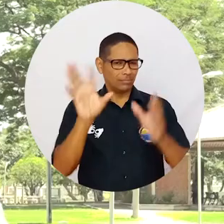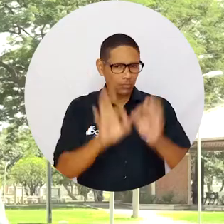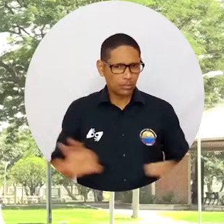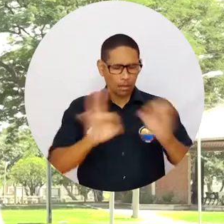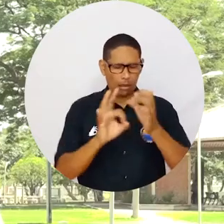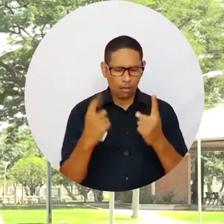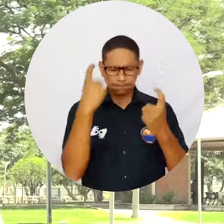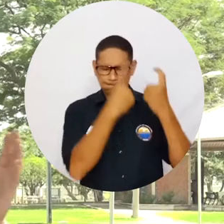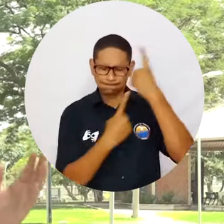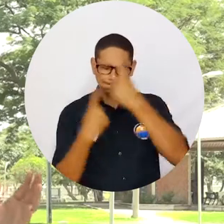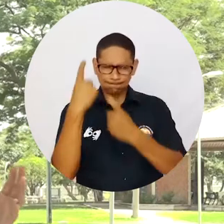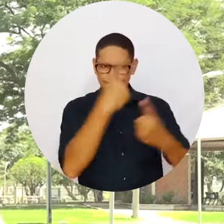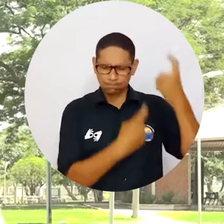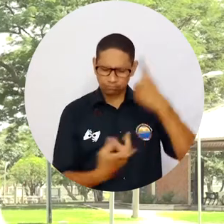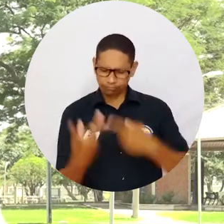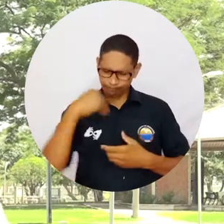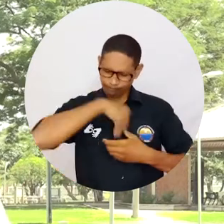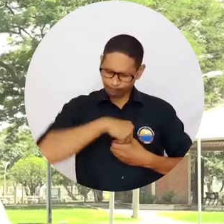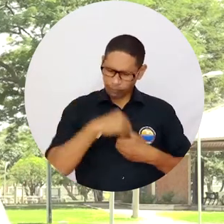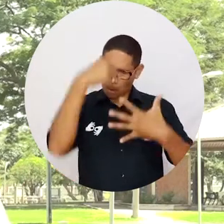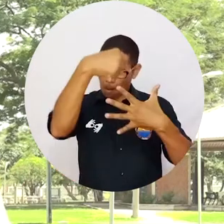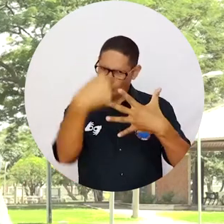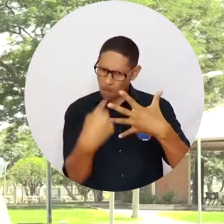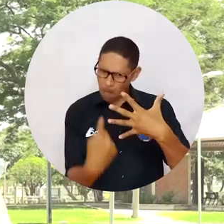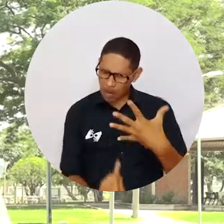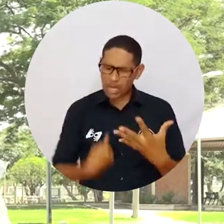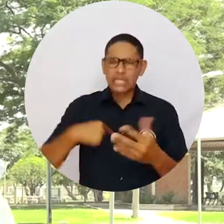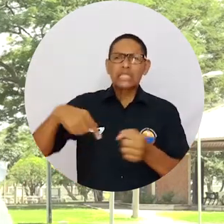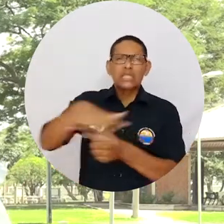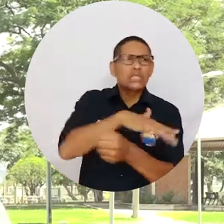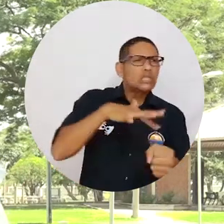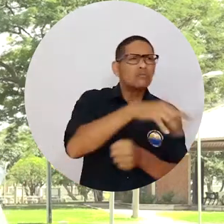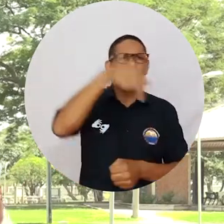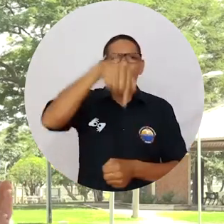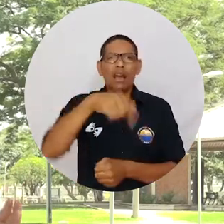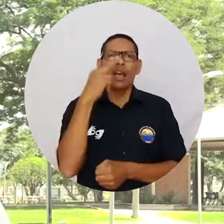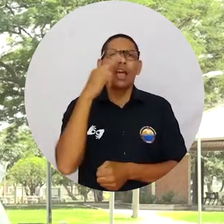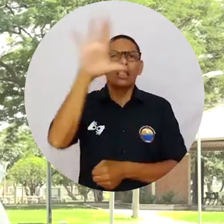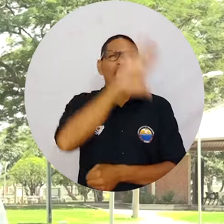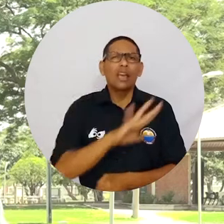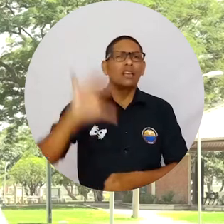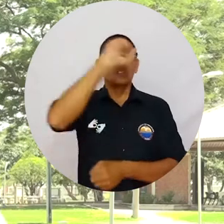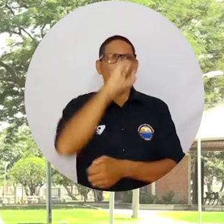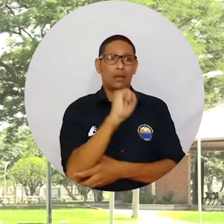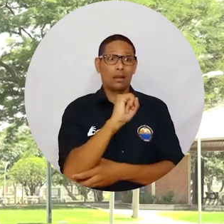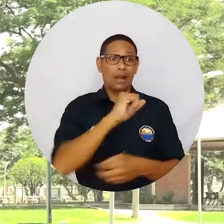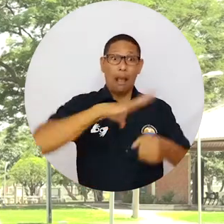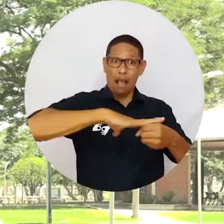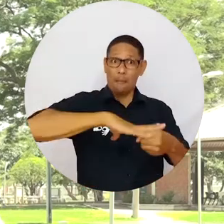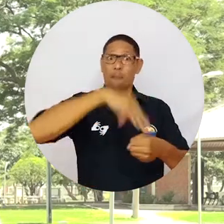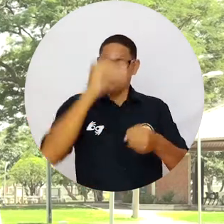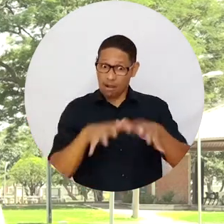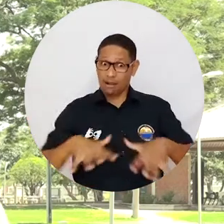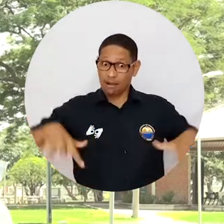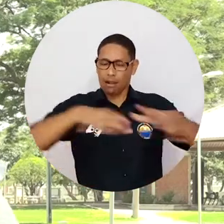expresión. Desde una perspectiva inter y transdisciplinar de las situaciones que se están presentando a nivel territorial, a nivel nacional.